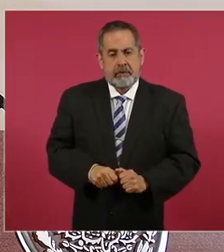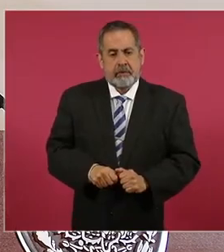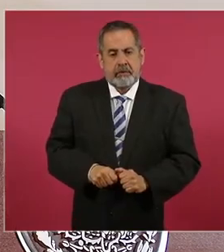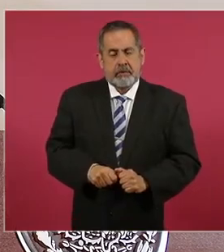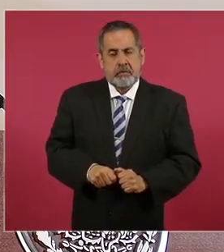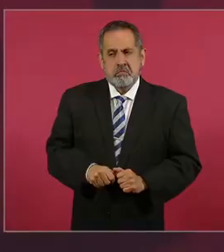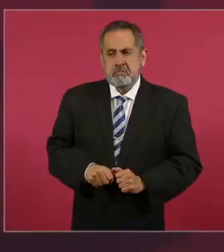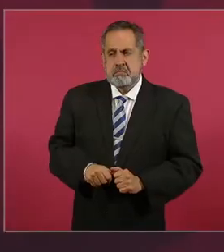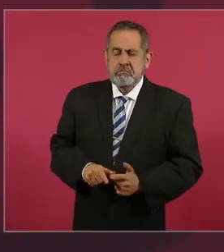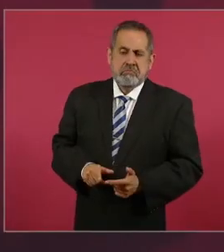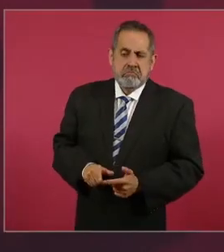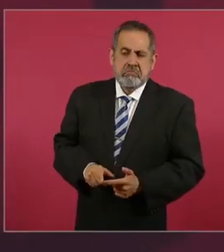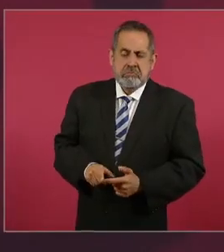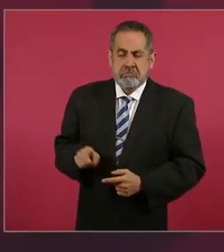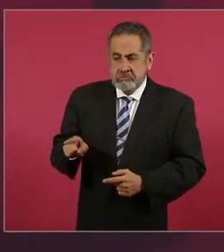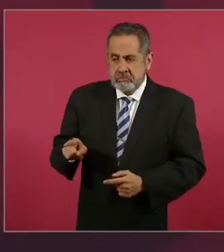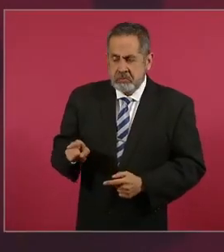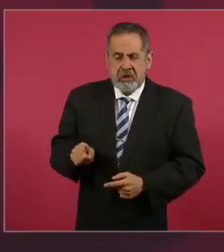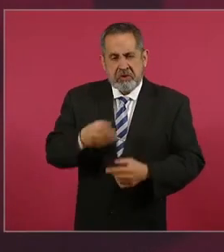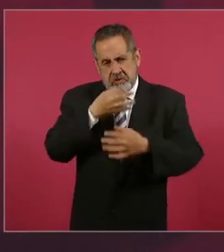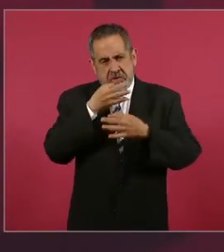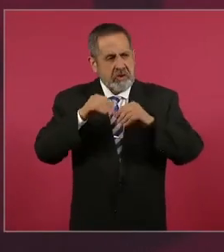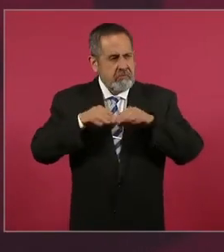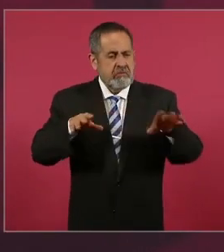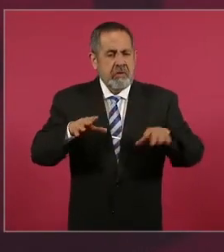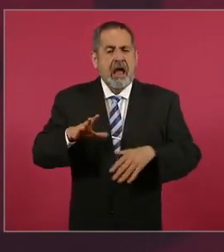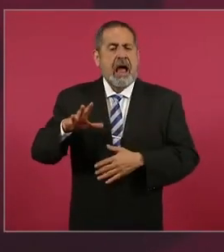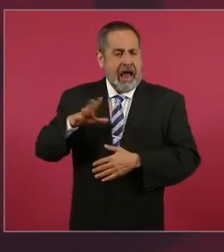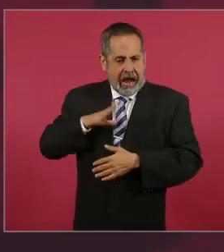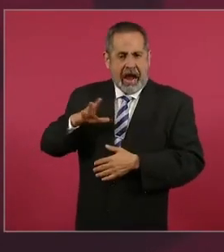puedo informar que tenemos reservas